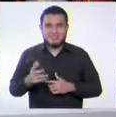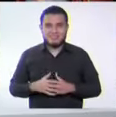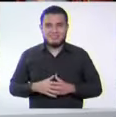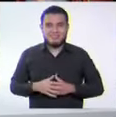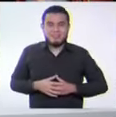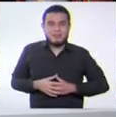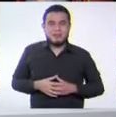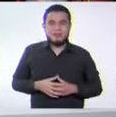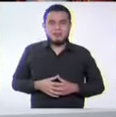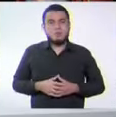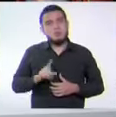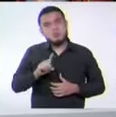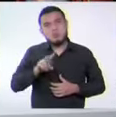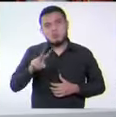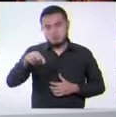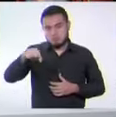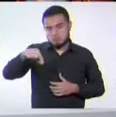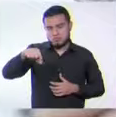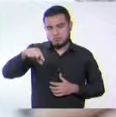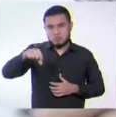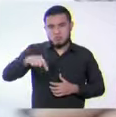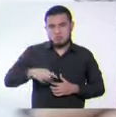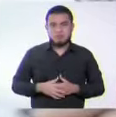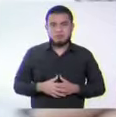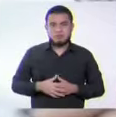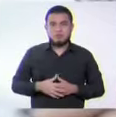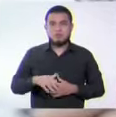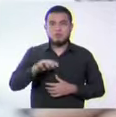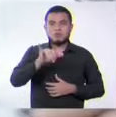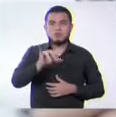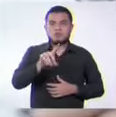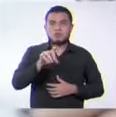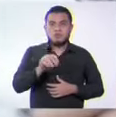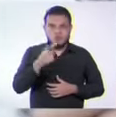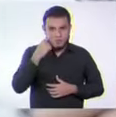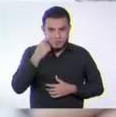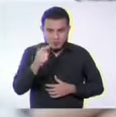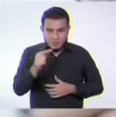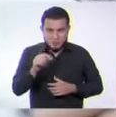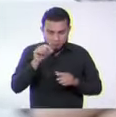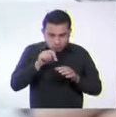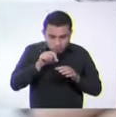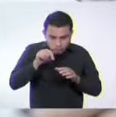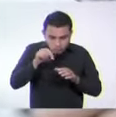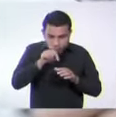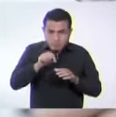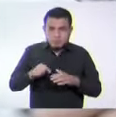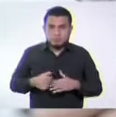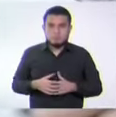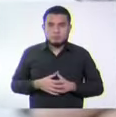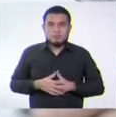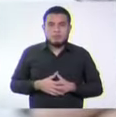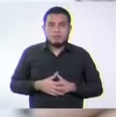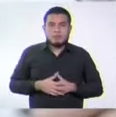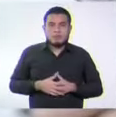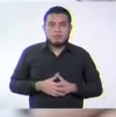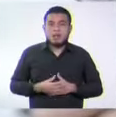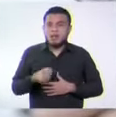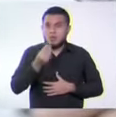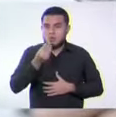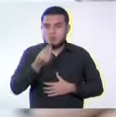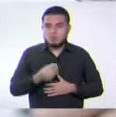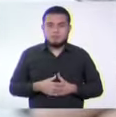una o dos gotas de yodo en cada uno de los pedacitos de los alimentos